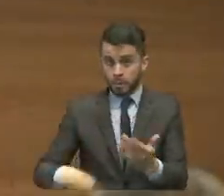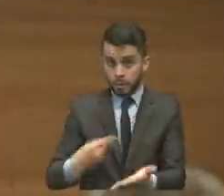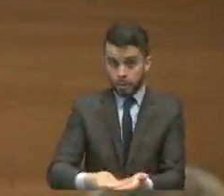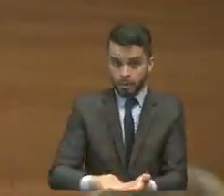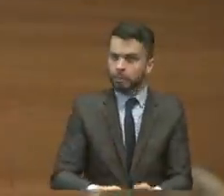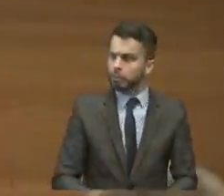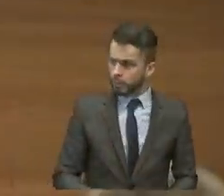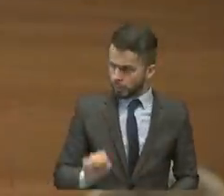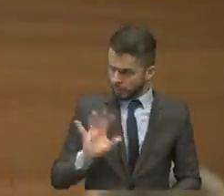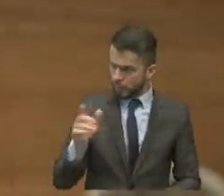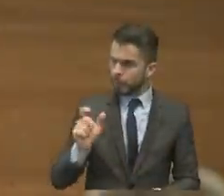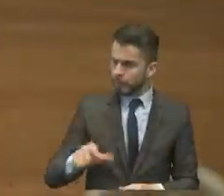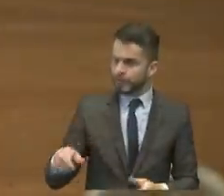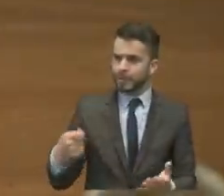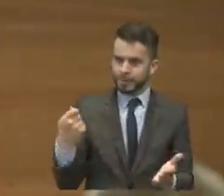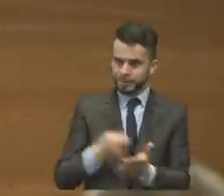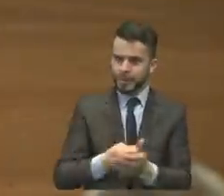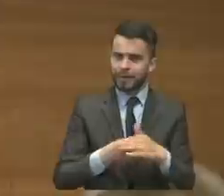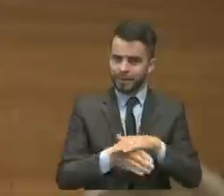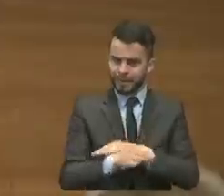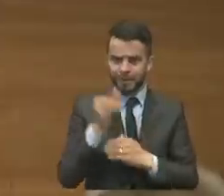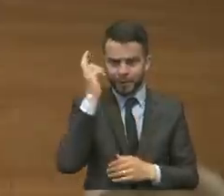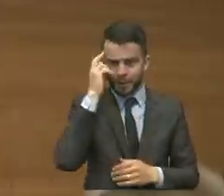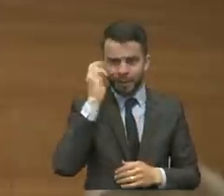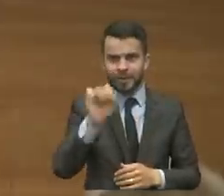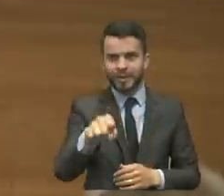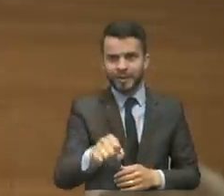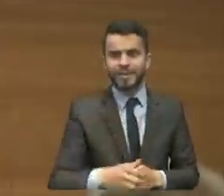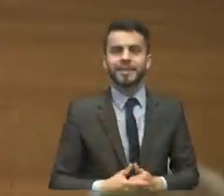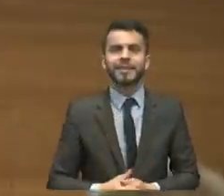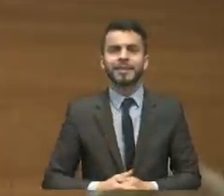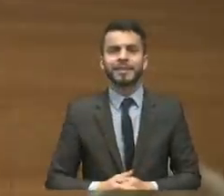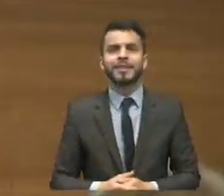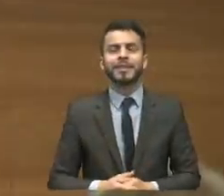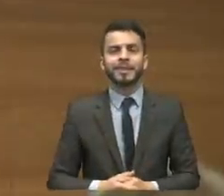Claro, la gente tiene que pagar para ingresar, obviamente. La gente tiene que pagar para ingresar.